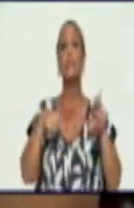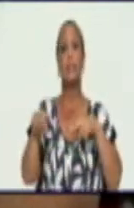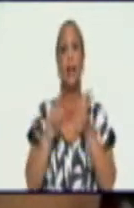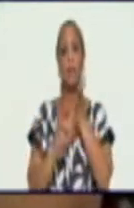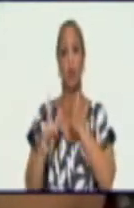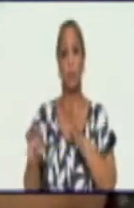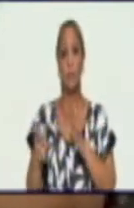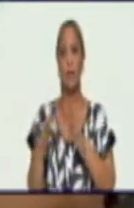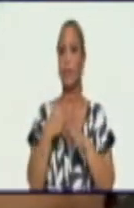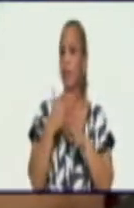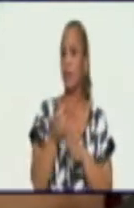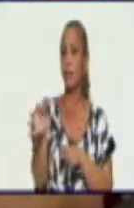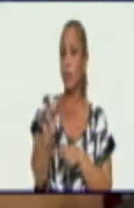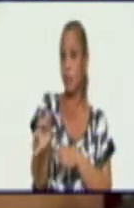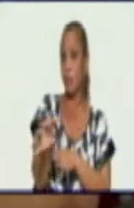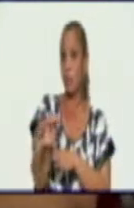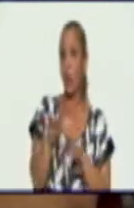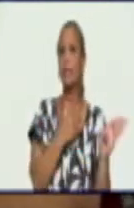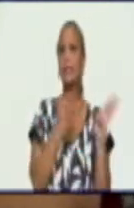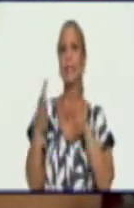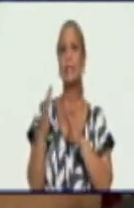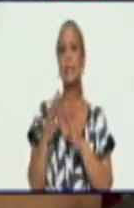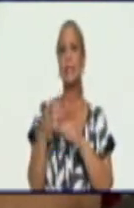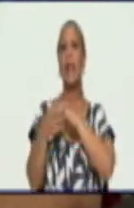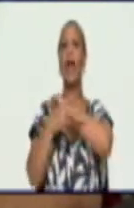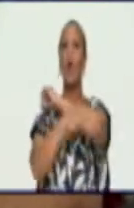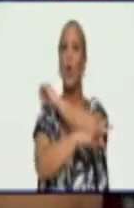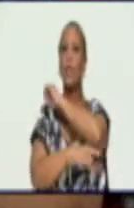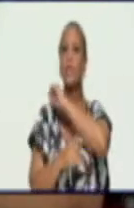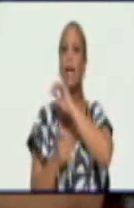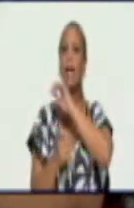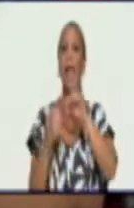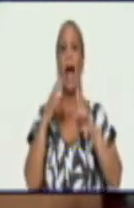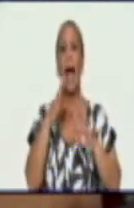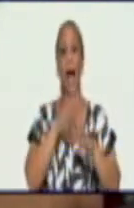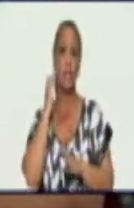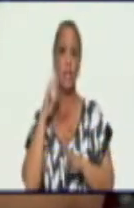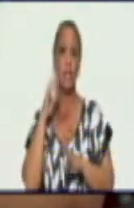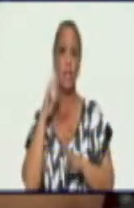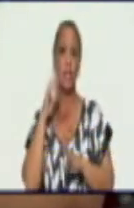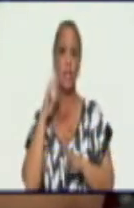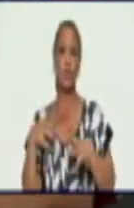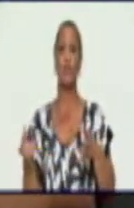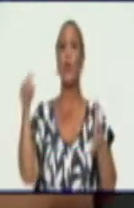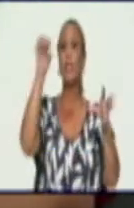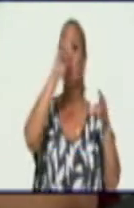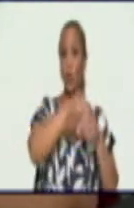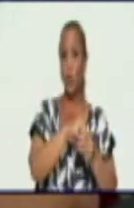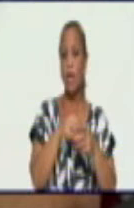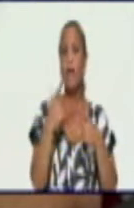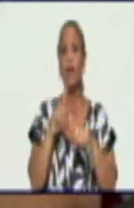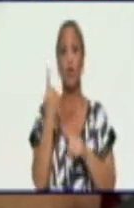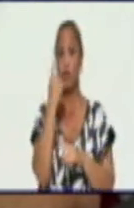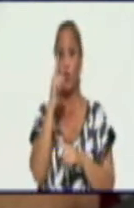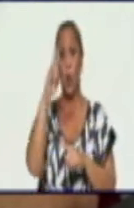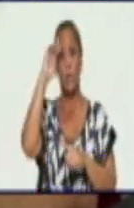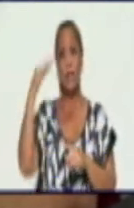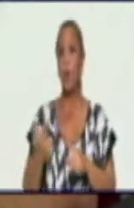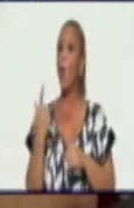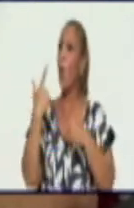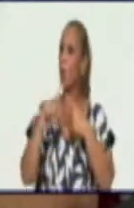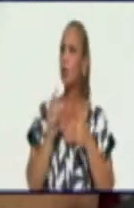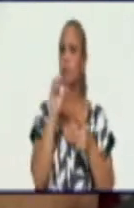hacia Bayamos y desde otros municipios de la costa hasta Manzanillo, que eso incluye no solo al incluye otros sectores que de igual